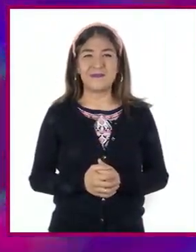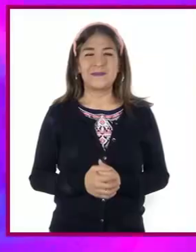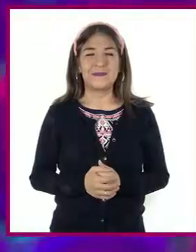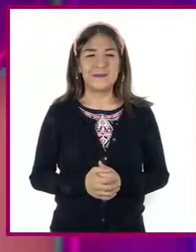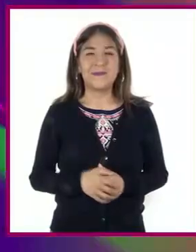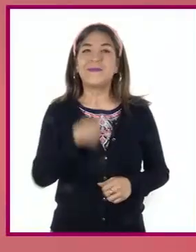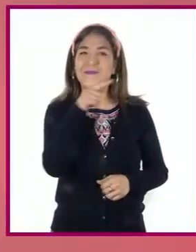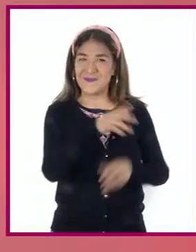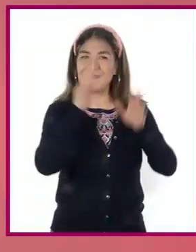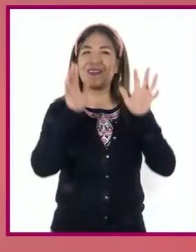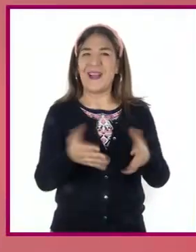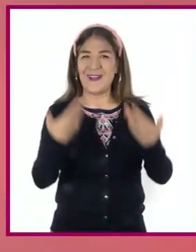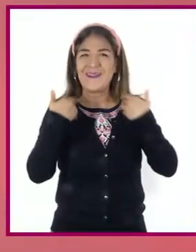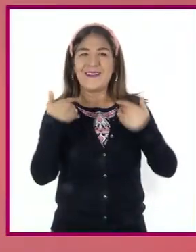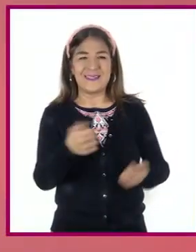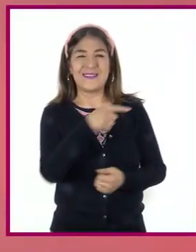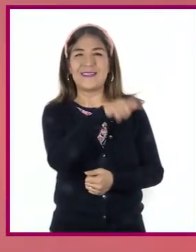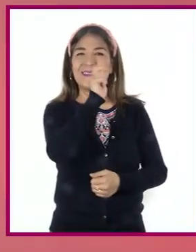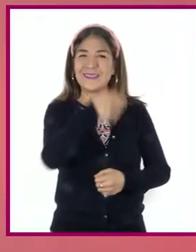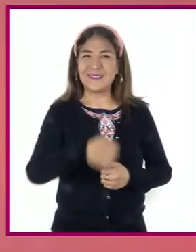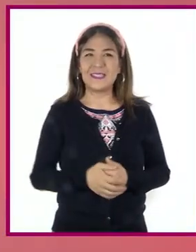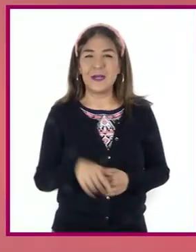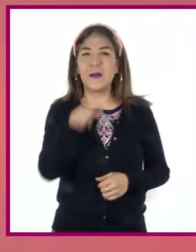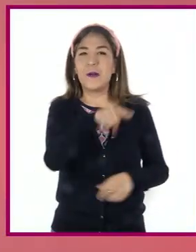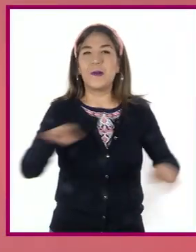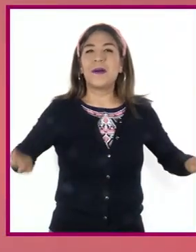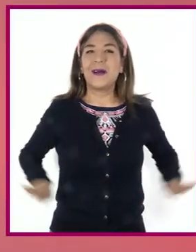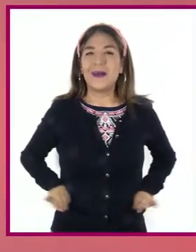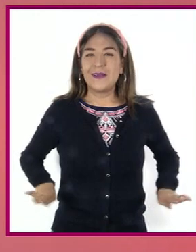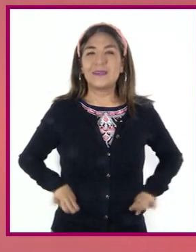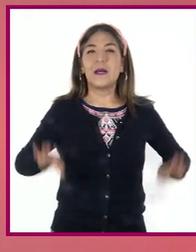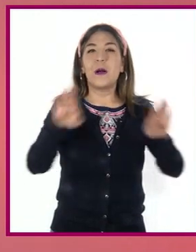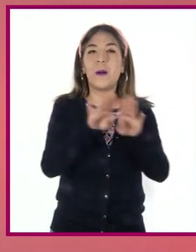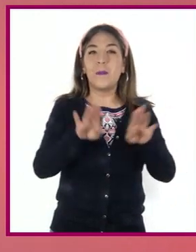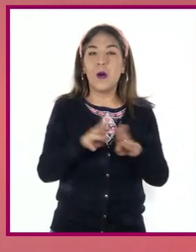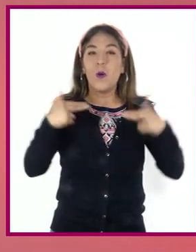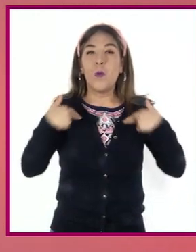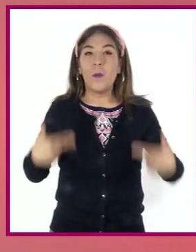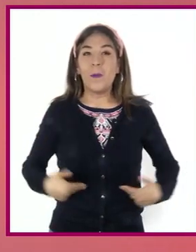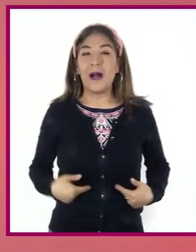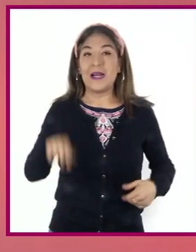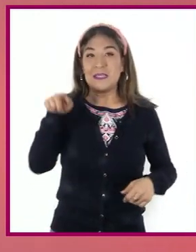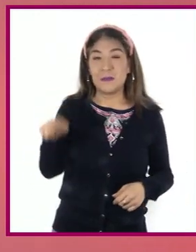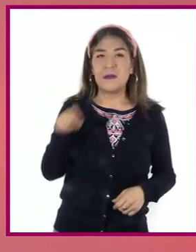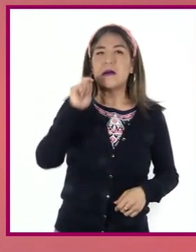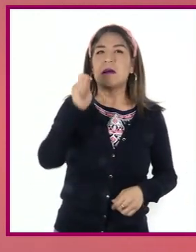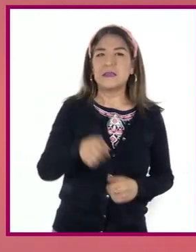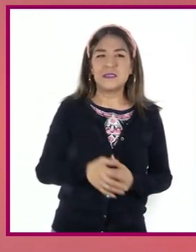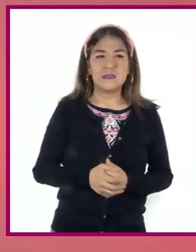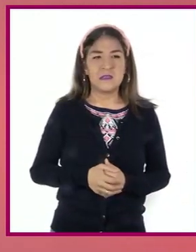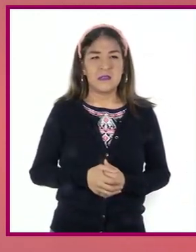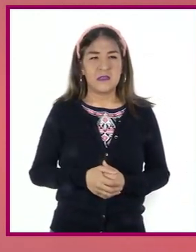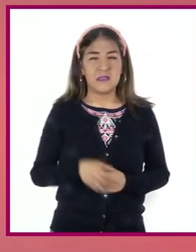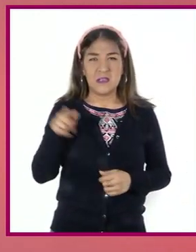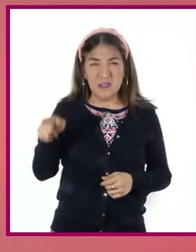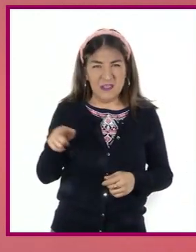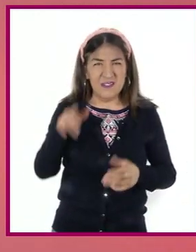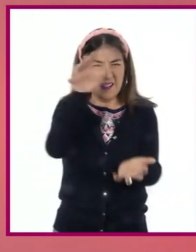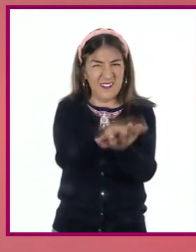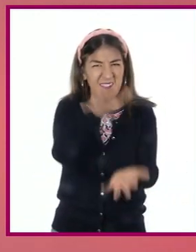barbado. Este es más fácil de identificar. La anáfora se percibe en la palabra érase. Muy